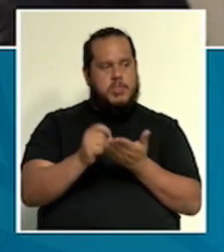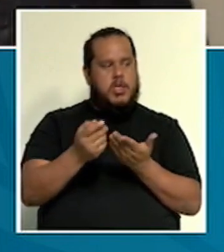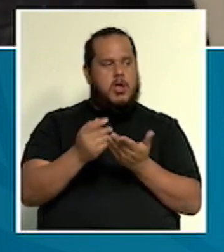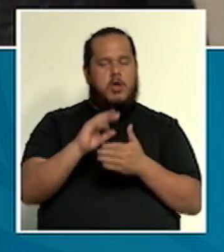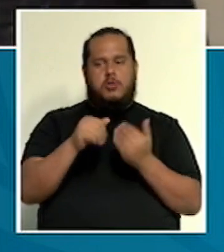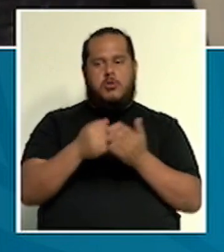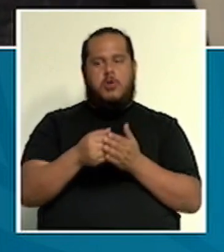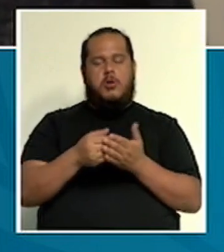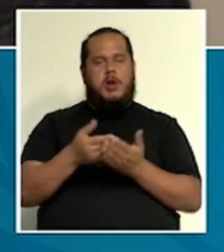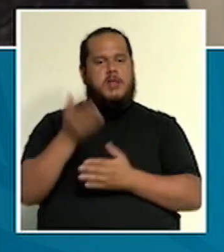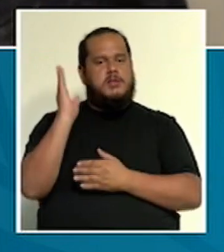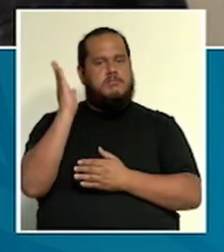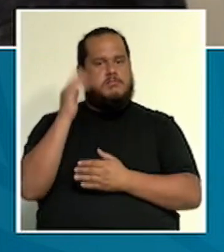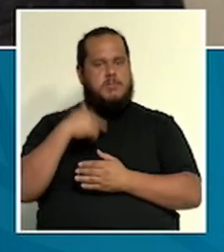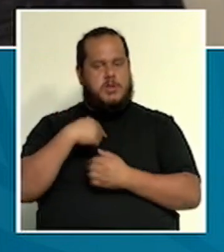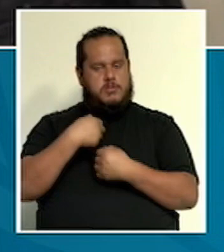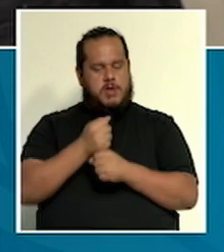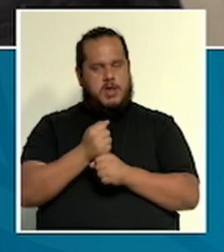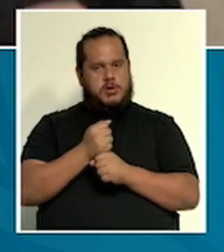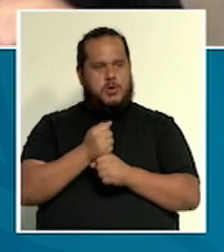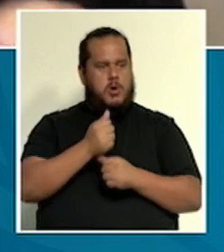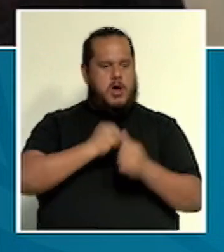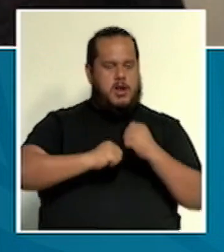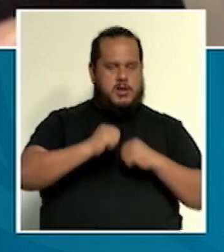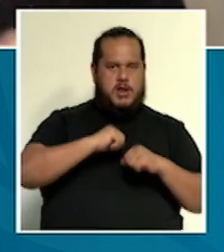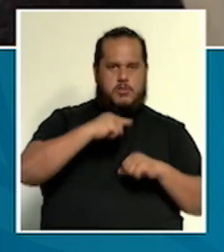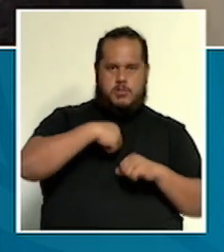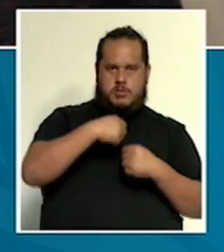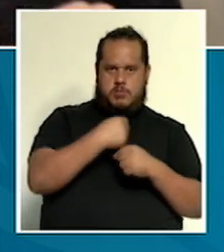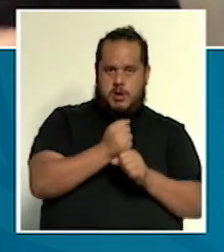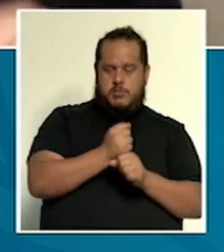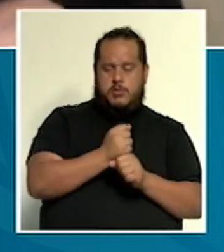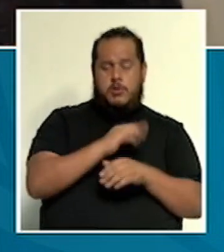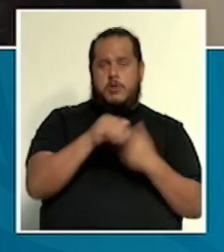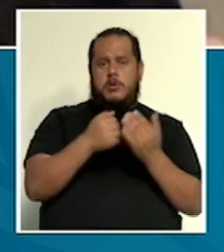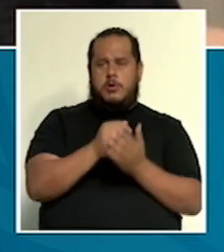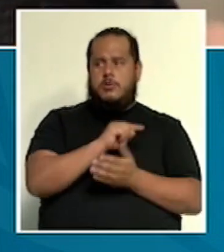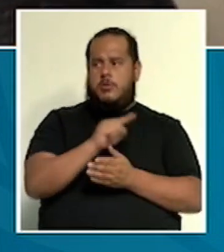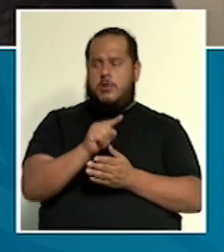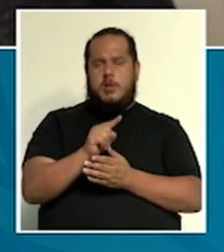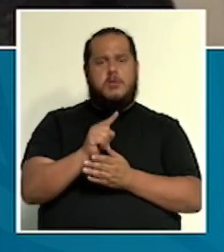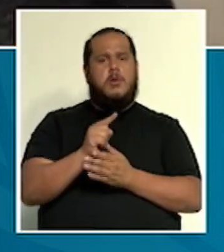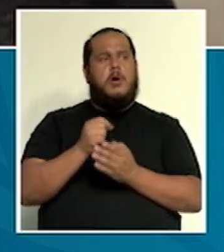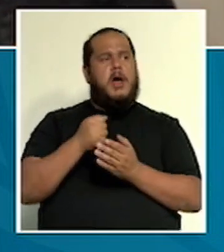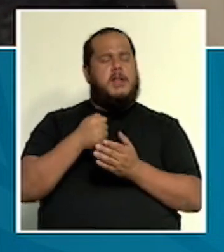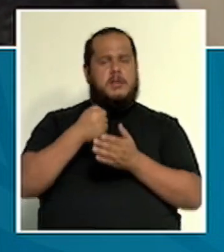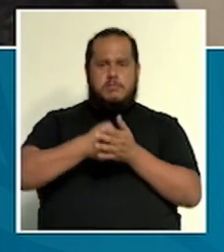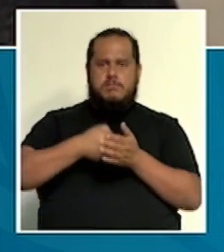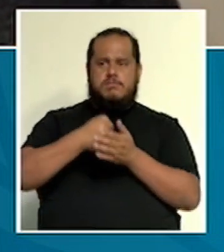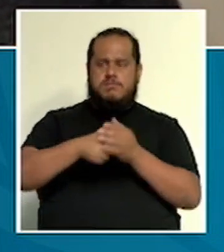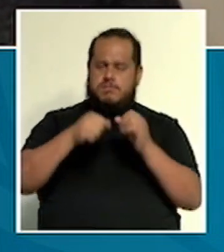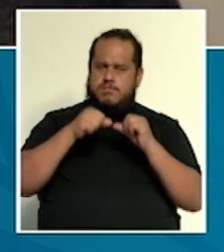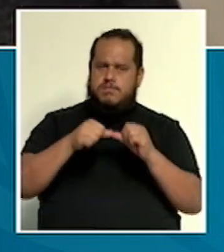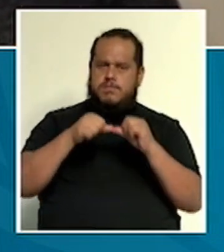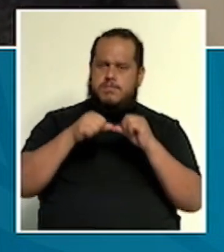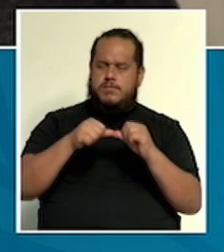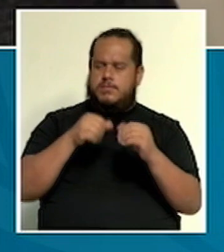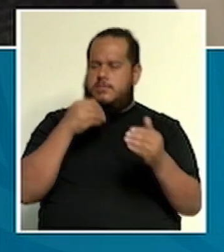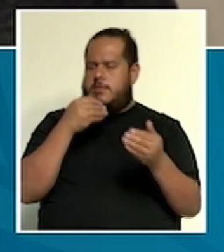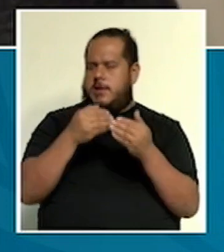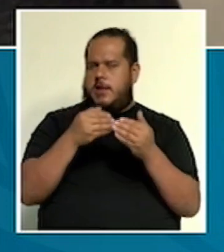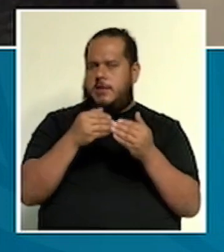que he hecho, las puestas en escena. Todo esto ha sido una constante durante todos estos